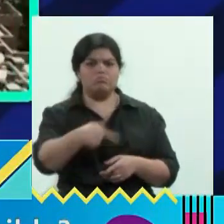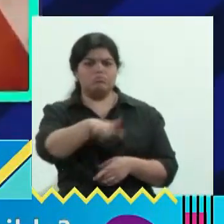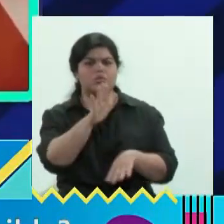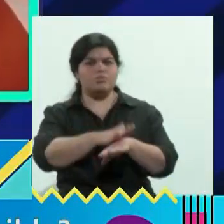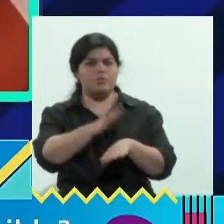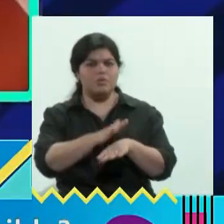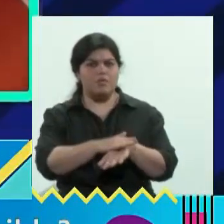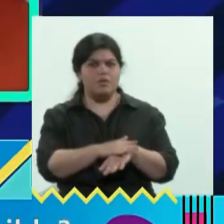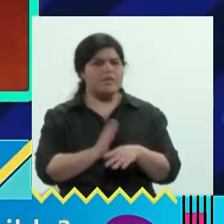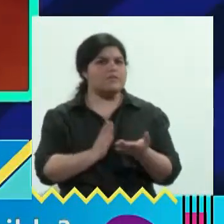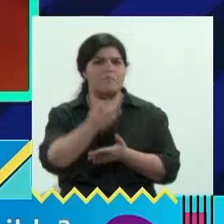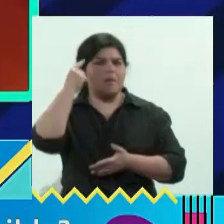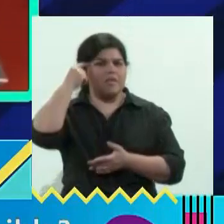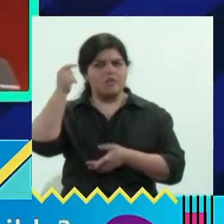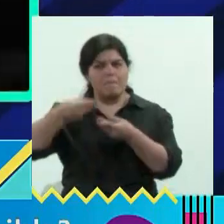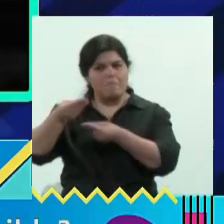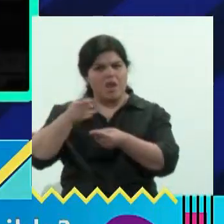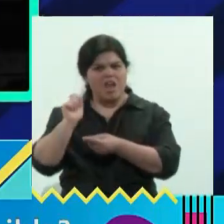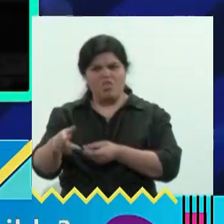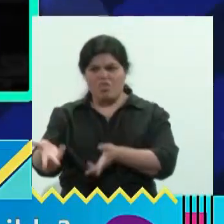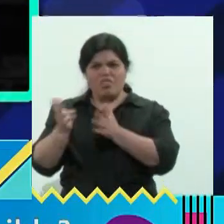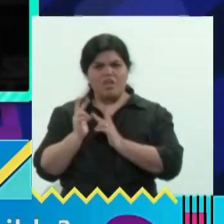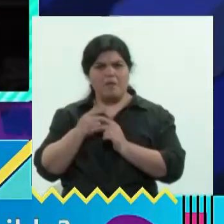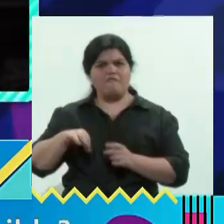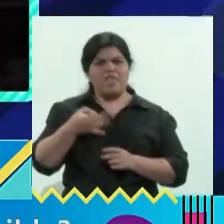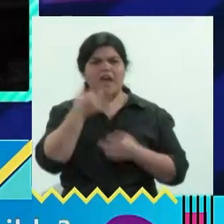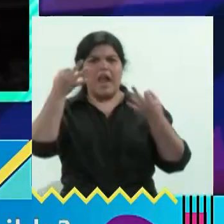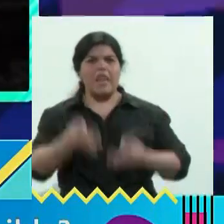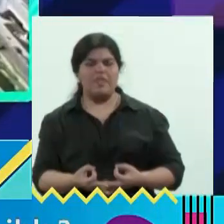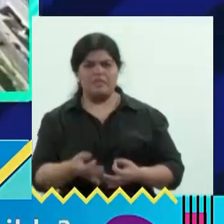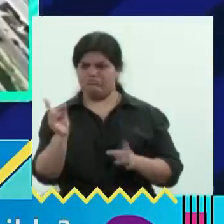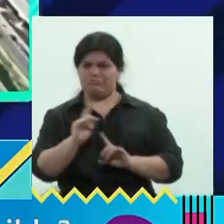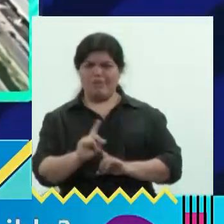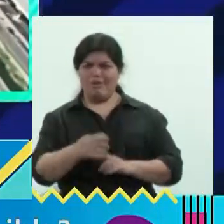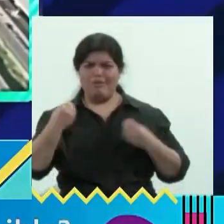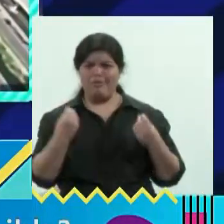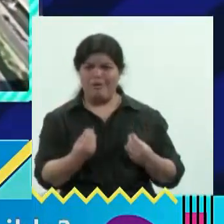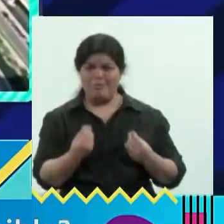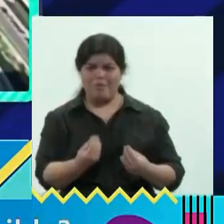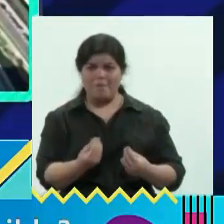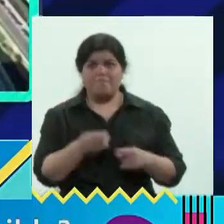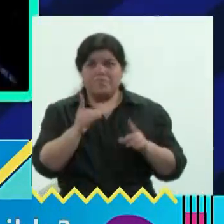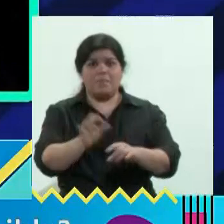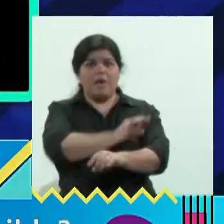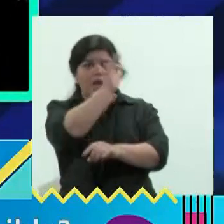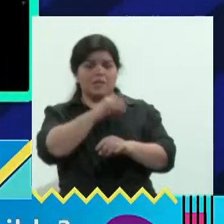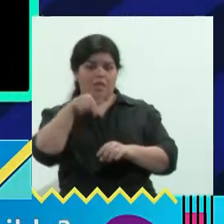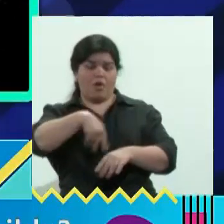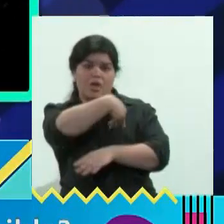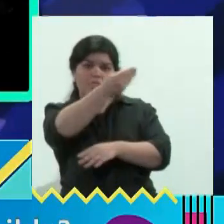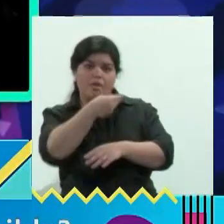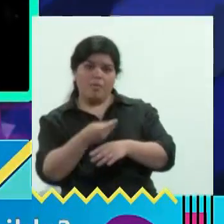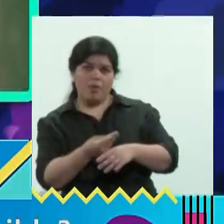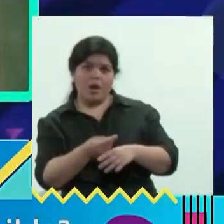puede decir qué es lo mejor en calidad de vida, pero por favor, sería lo mismo que alguien pretendiera de que lo que usamos los arquitectos para dibujar ahora, que son los